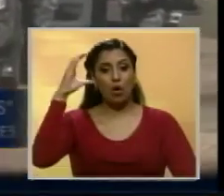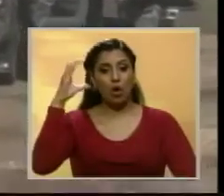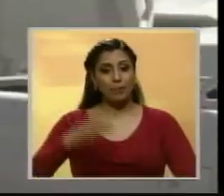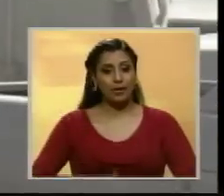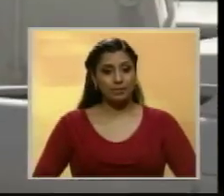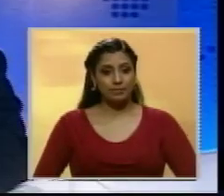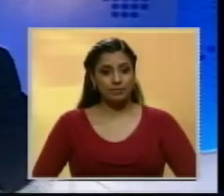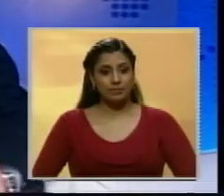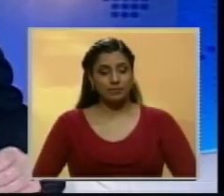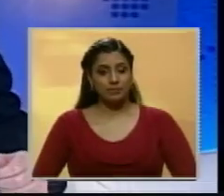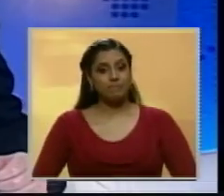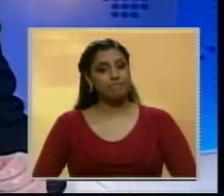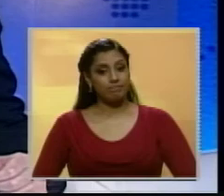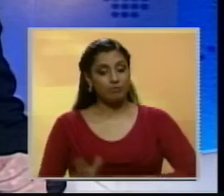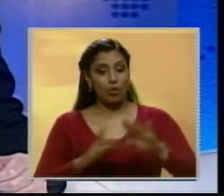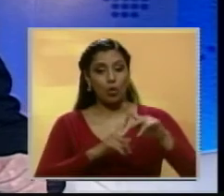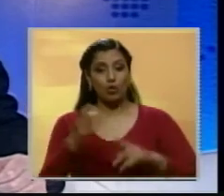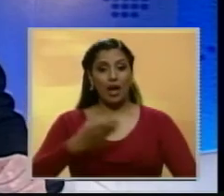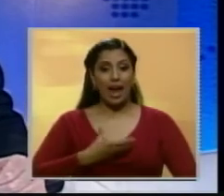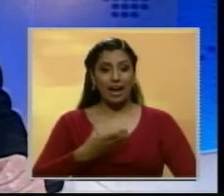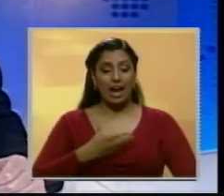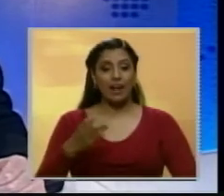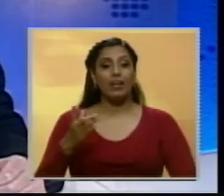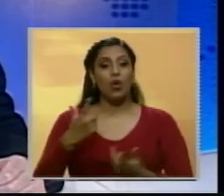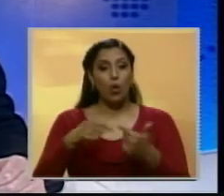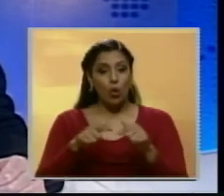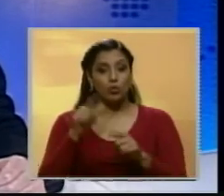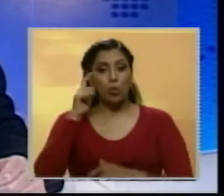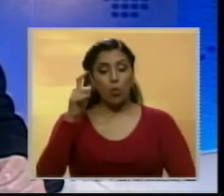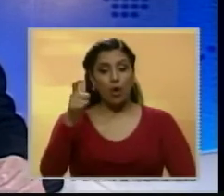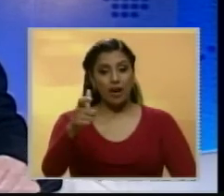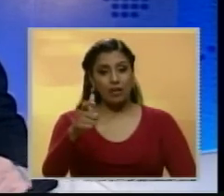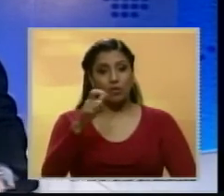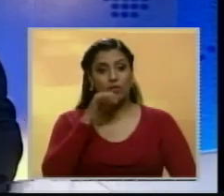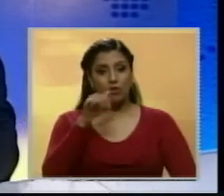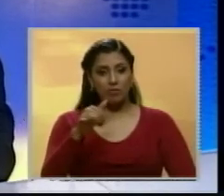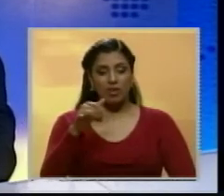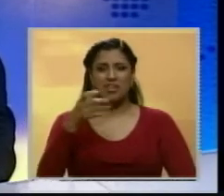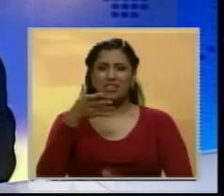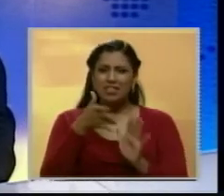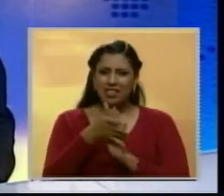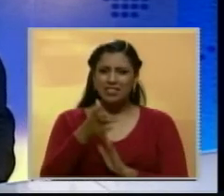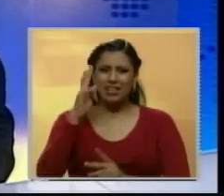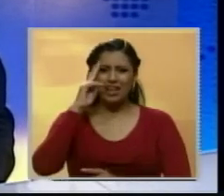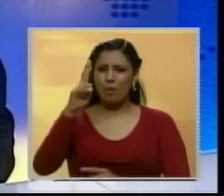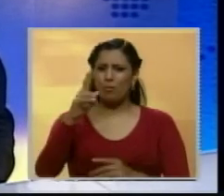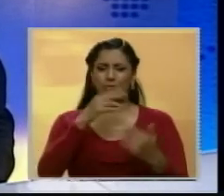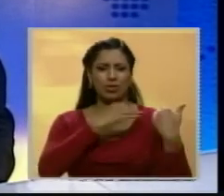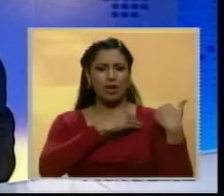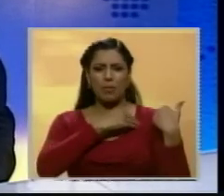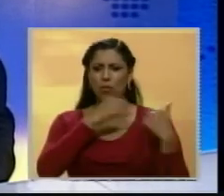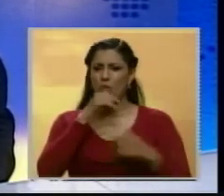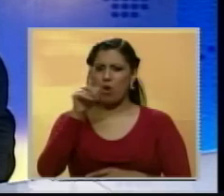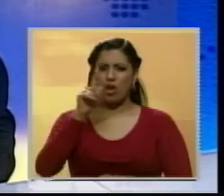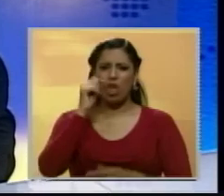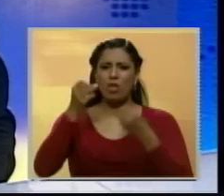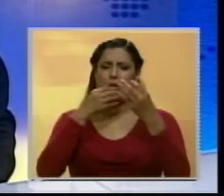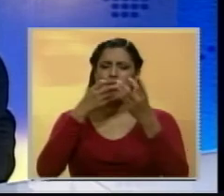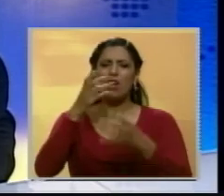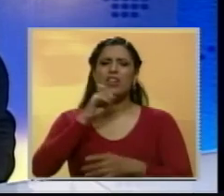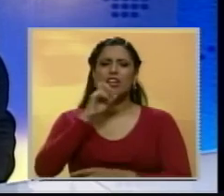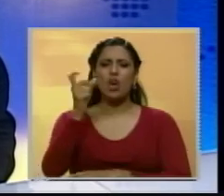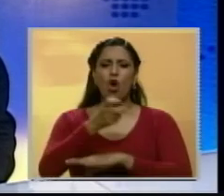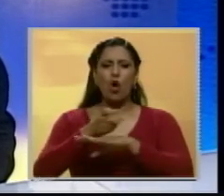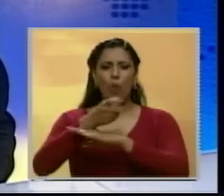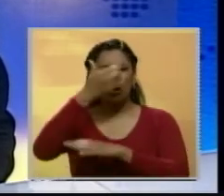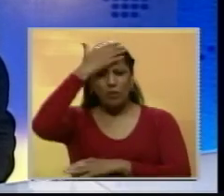colombianos. El alcalde del municipio Chaguaramas del estado Guárico, Giovanni Salazar, calificó como irresponsables las declaraciones del gobernador